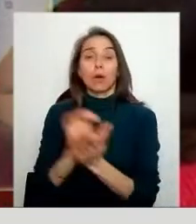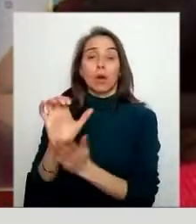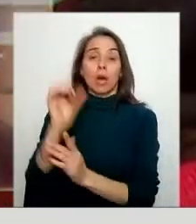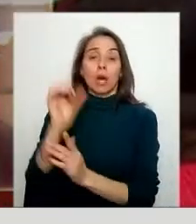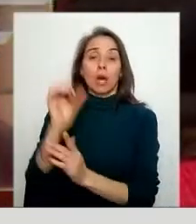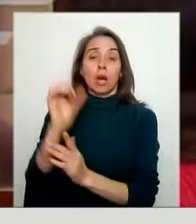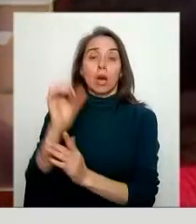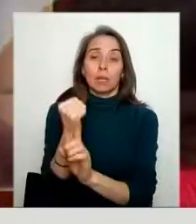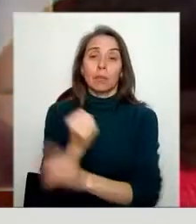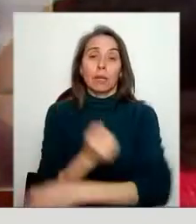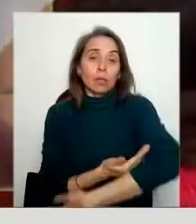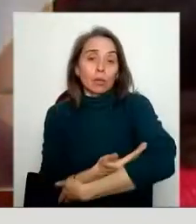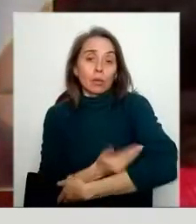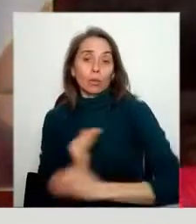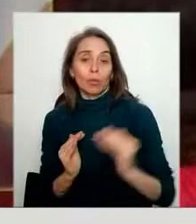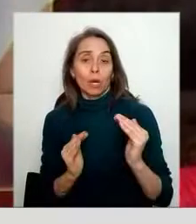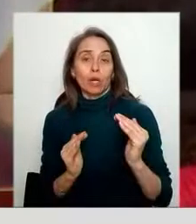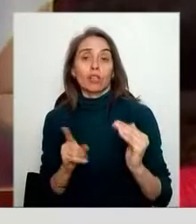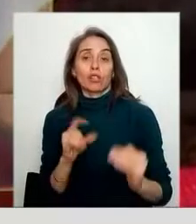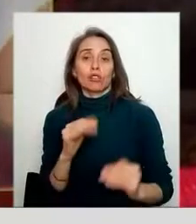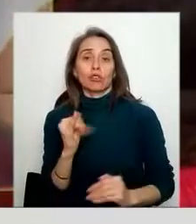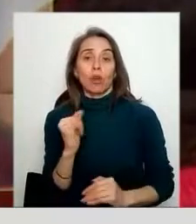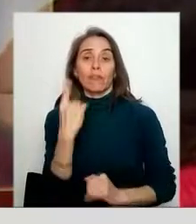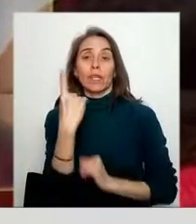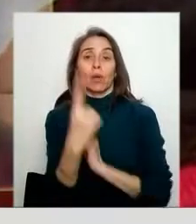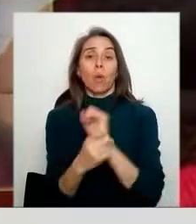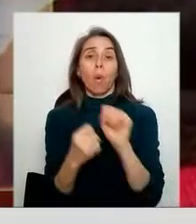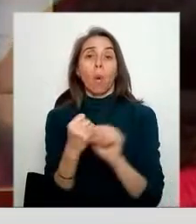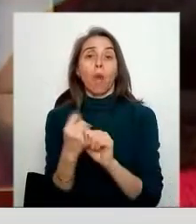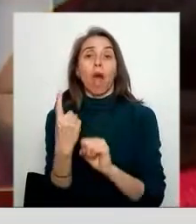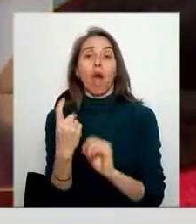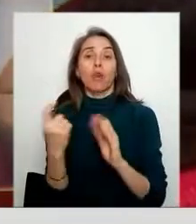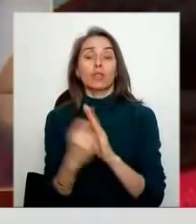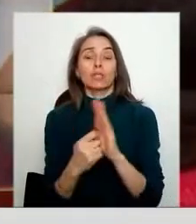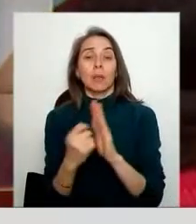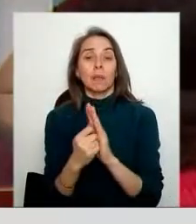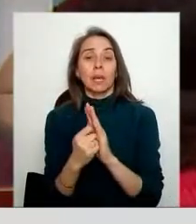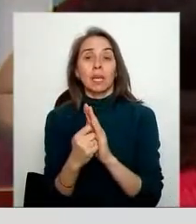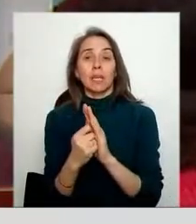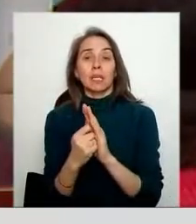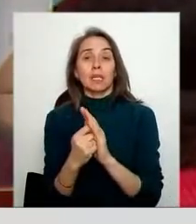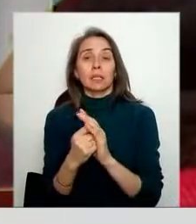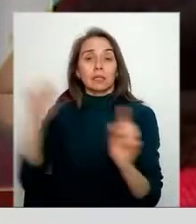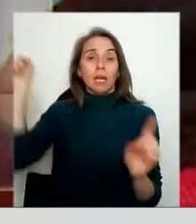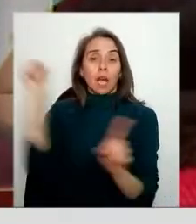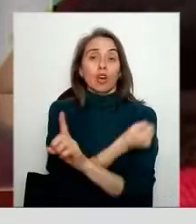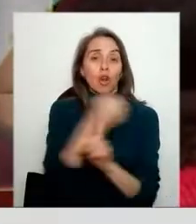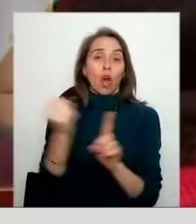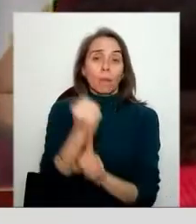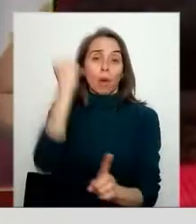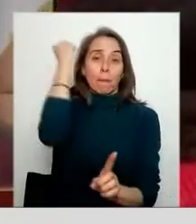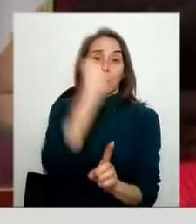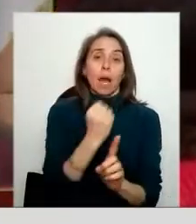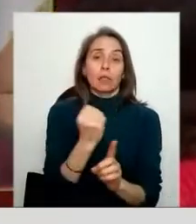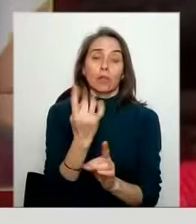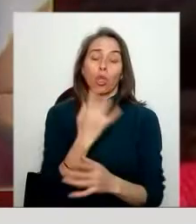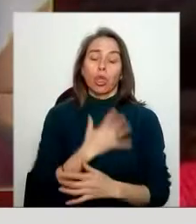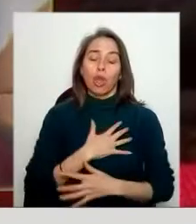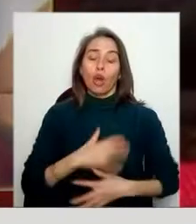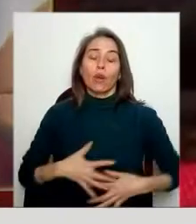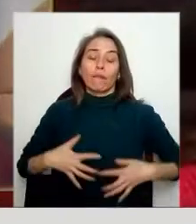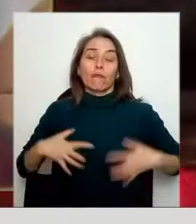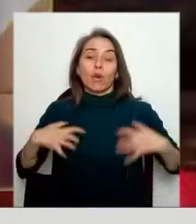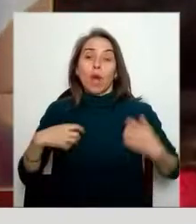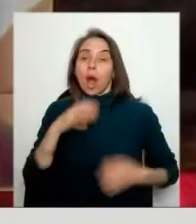lactante llamada sofía y de un año un año y 11 meses fue golpeada de asesinada estamos dolidos furiosos por lo ocurrido ya no aguantaremos